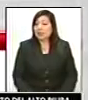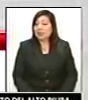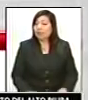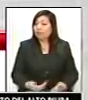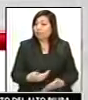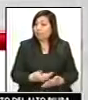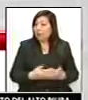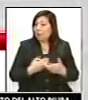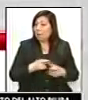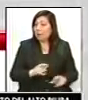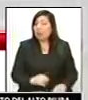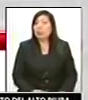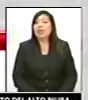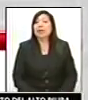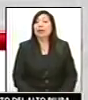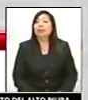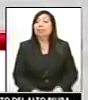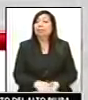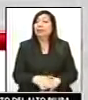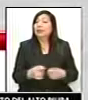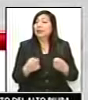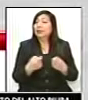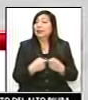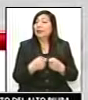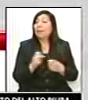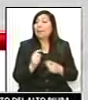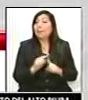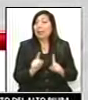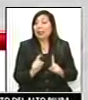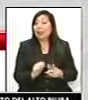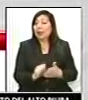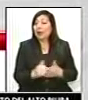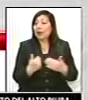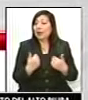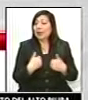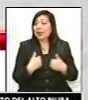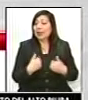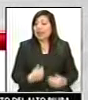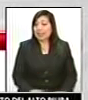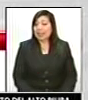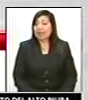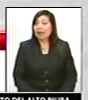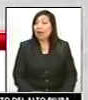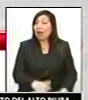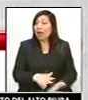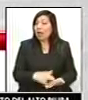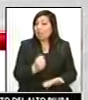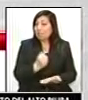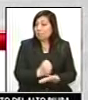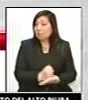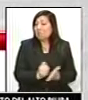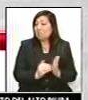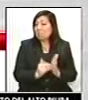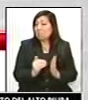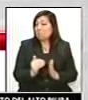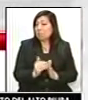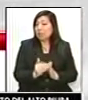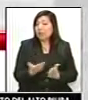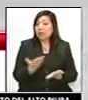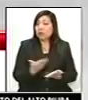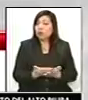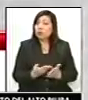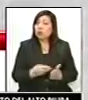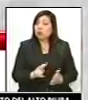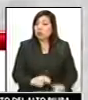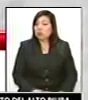licitación pública para el suministro de electricidad sin el sustento correspondiente, aprobación de un precio máximo de adjudicación